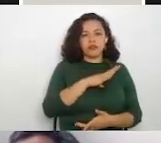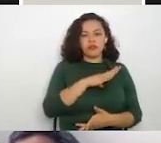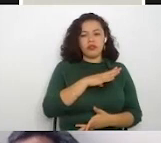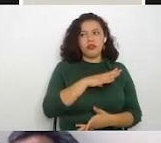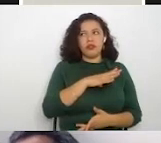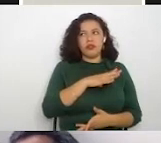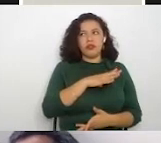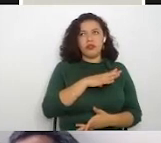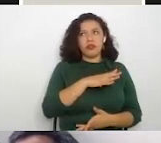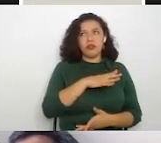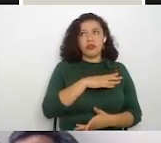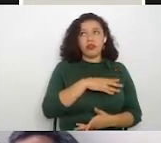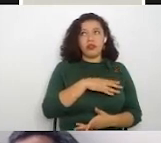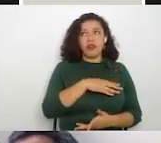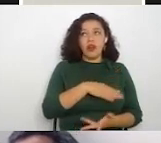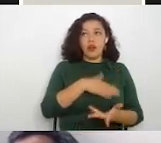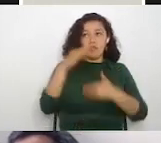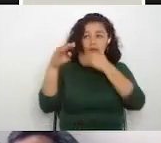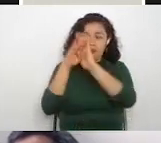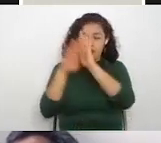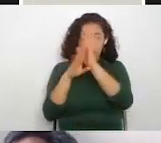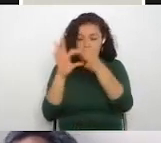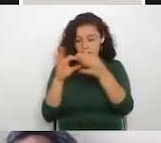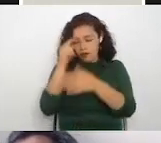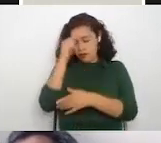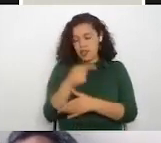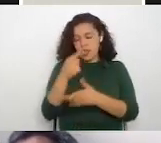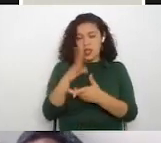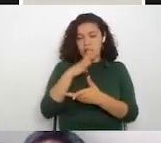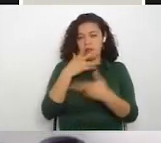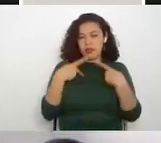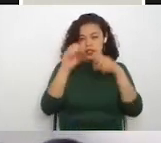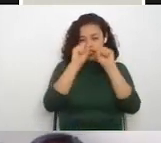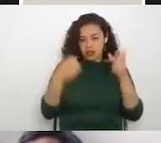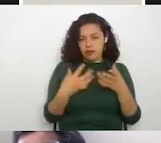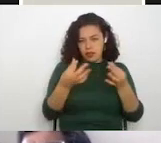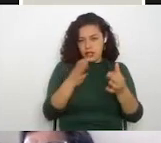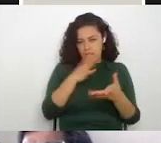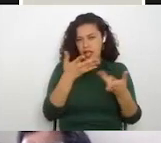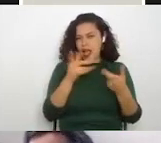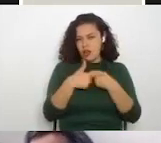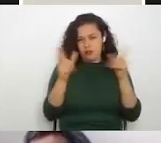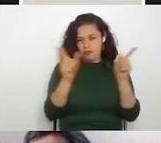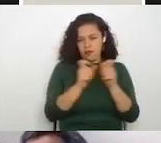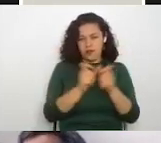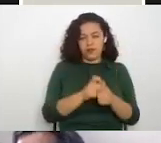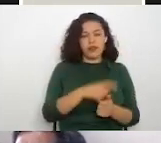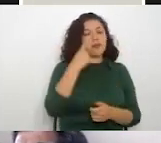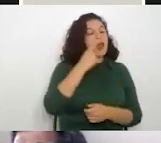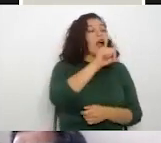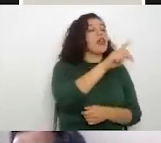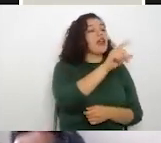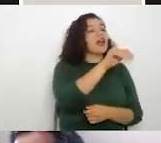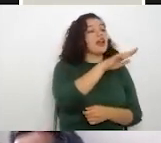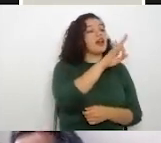para quienes tienen un sistema de gestión de la calidad. Sí, por ejemplo, aquí Adriana Flores dice, entonces,